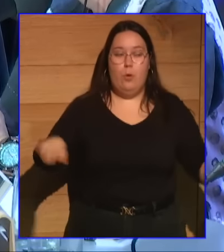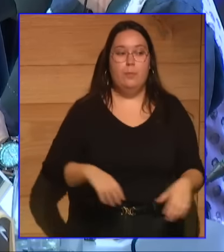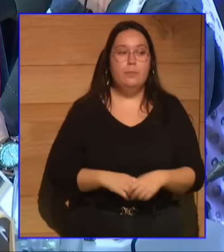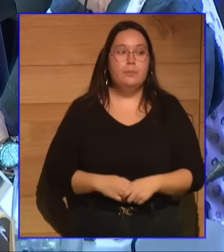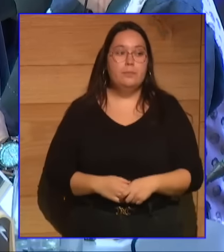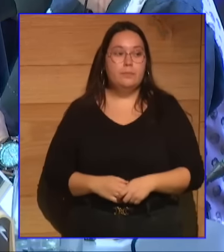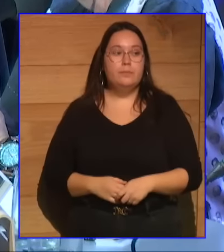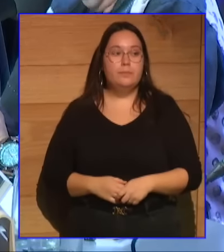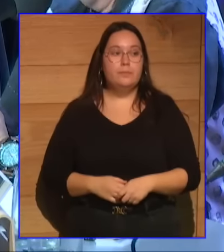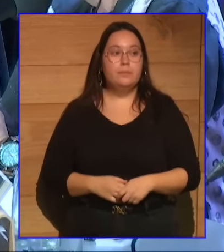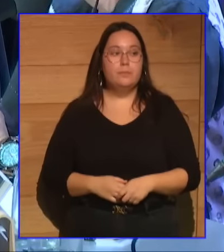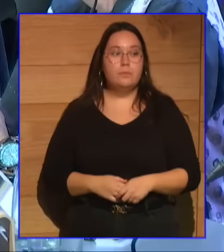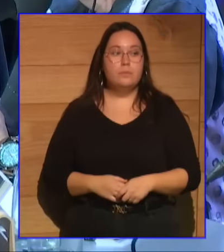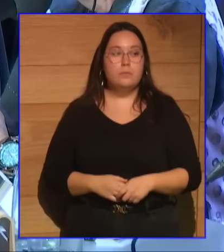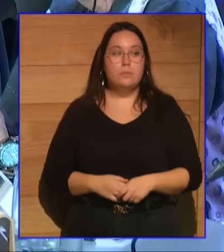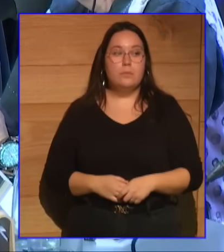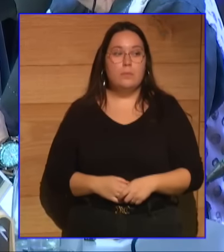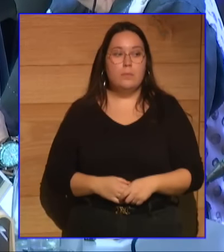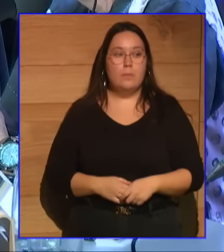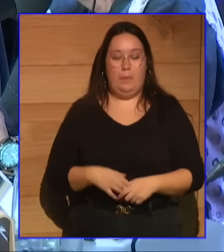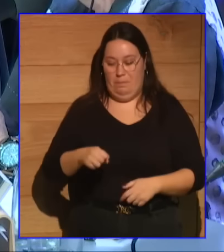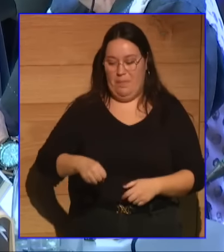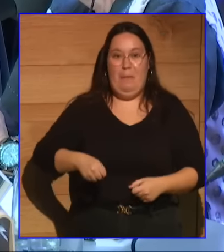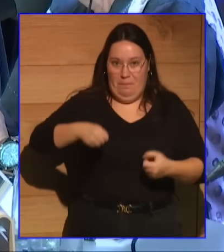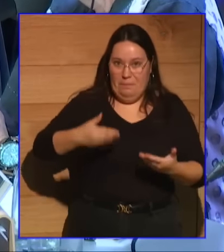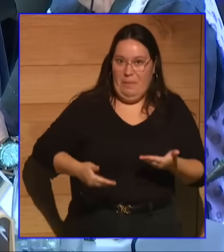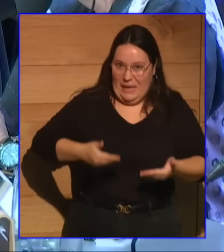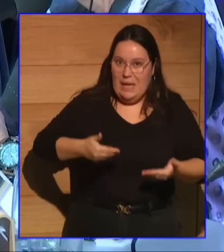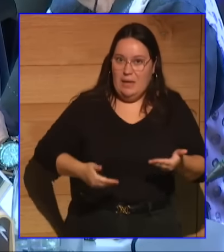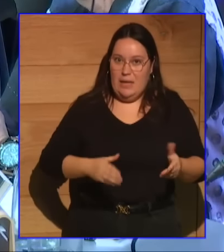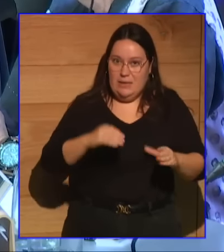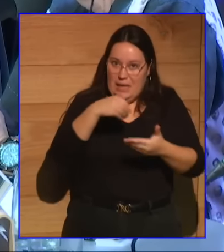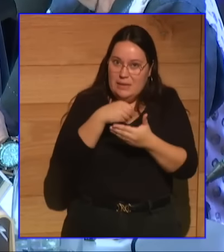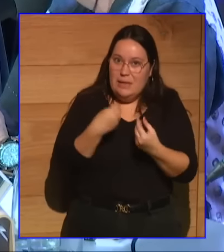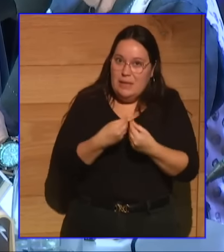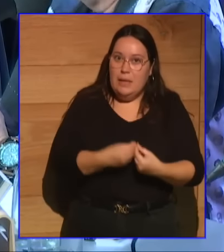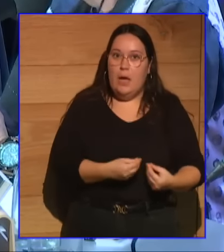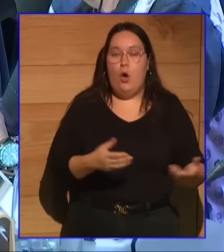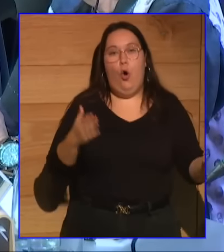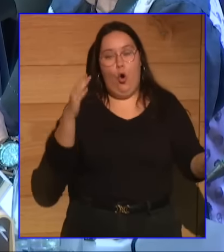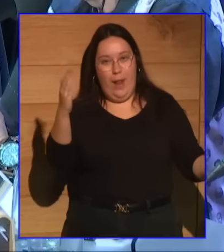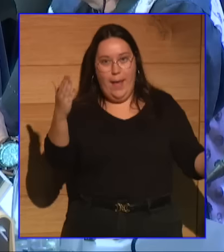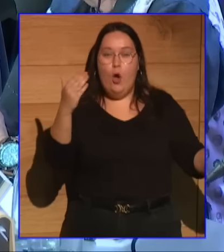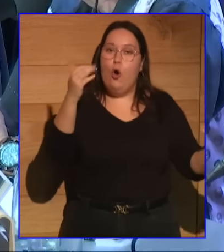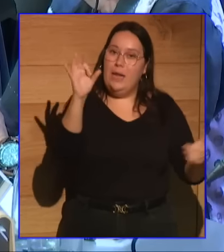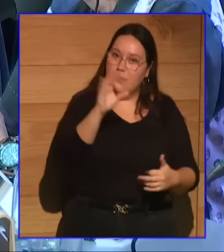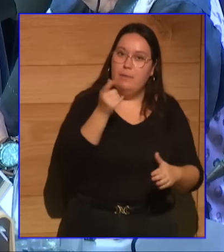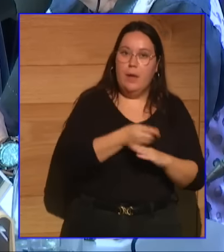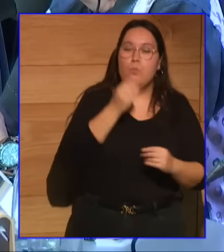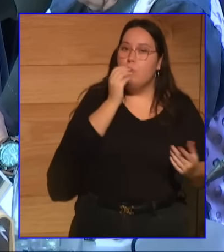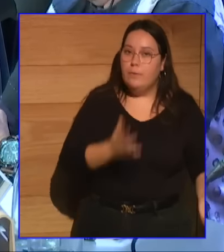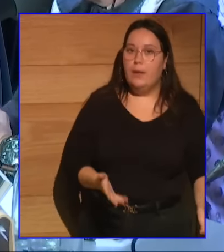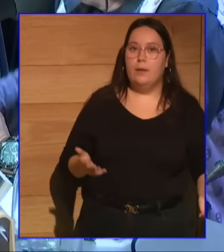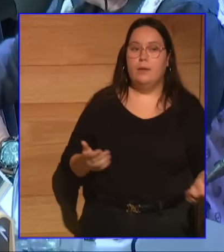las ventanas las maletas, están llenas, dices, ole Spielberg. Ole, qué valentía.